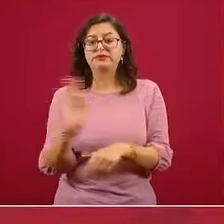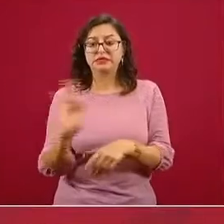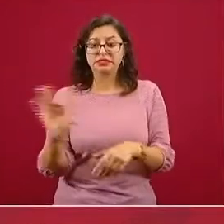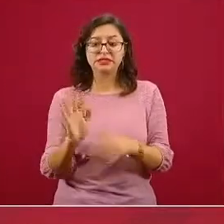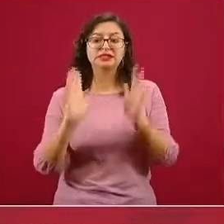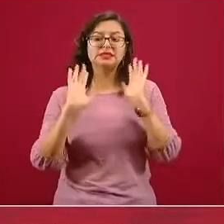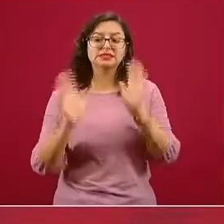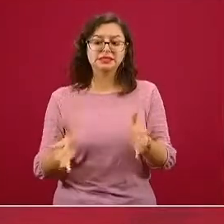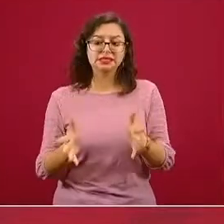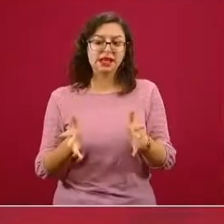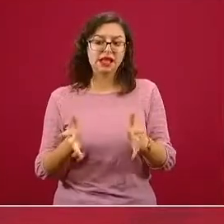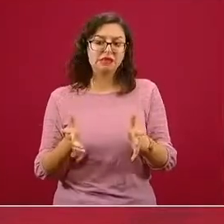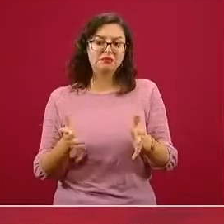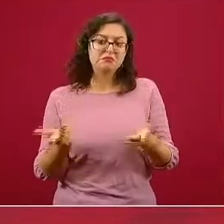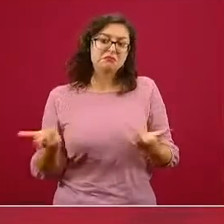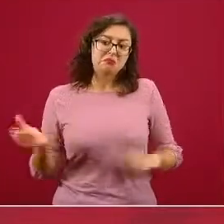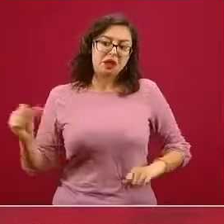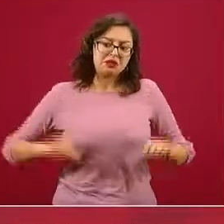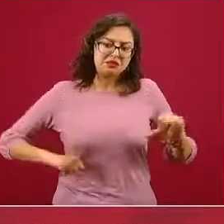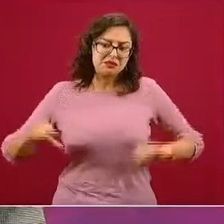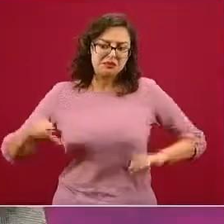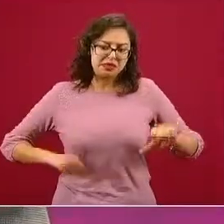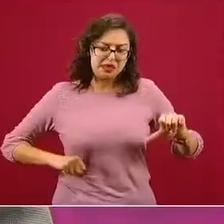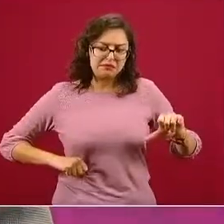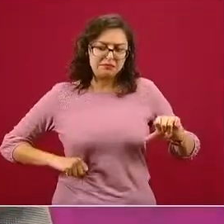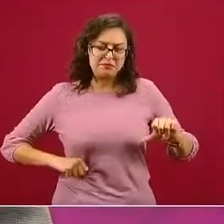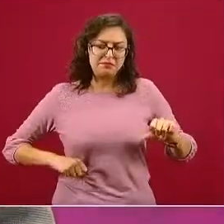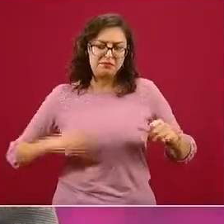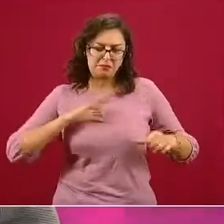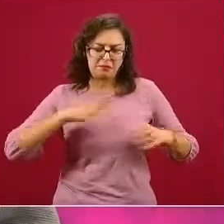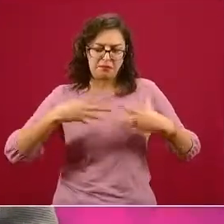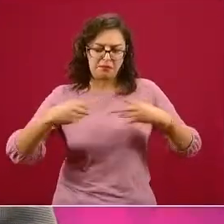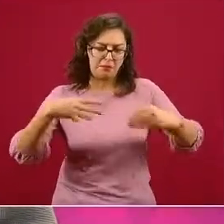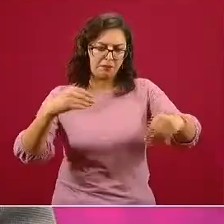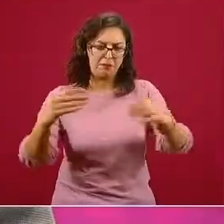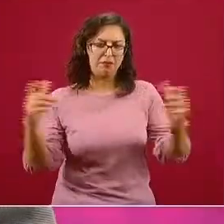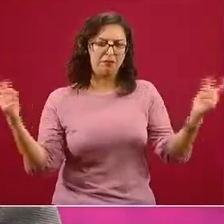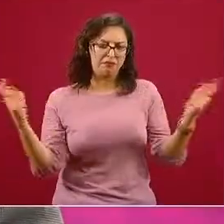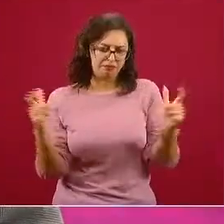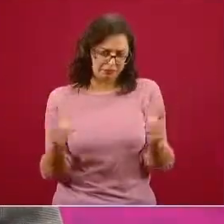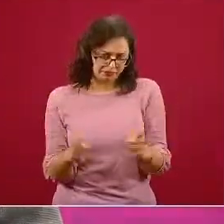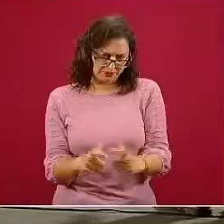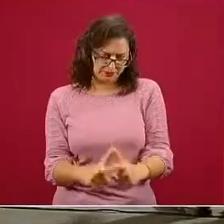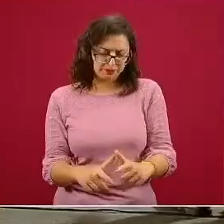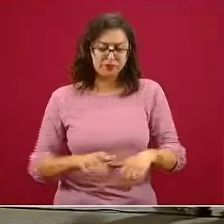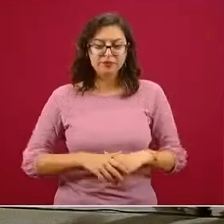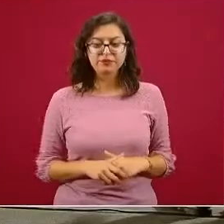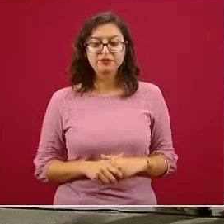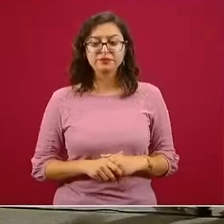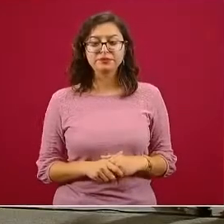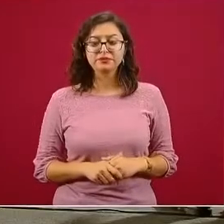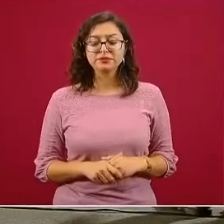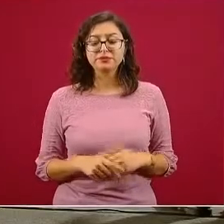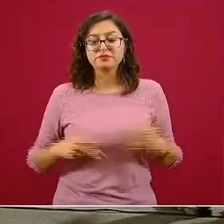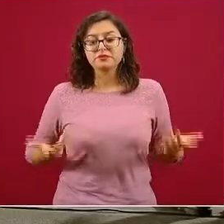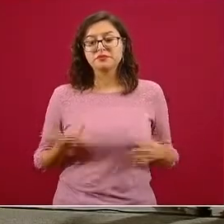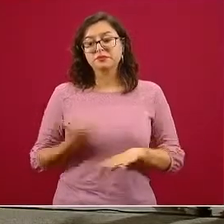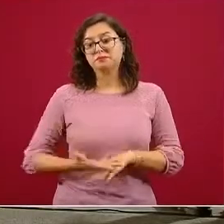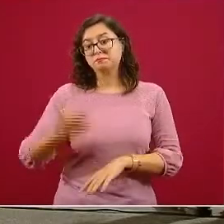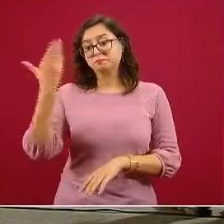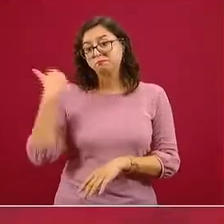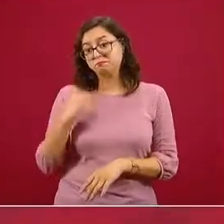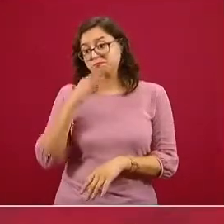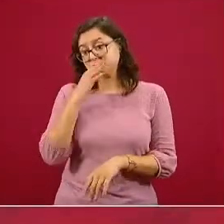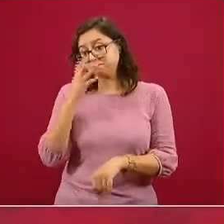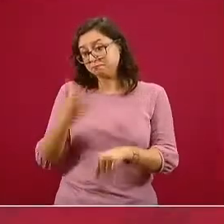ya una actividad menor de la epidemia. Completo lo que no dije hace unos días porque no había